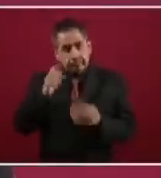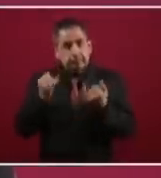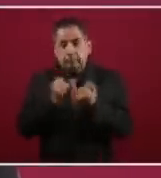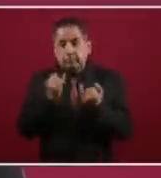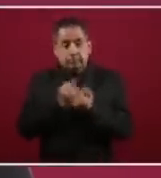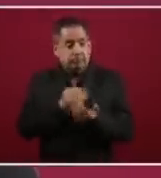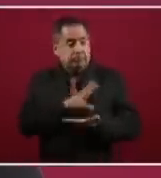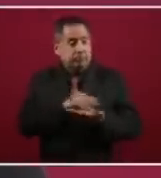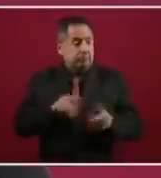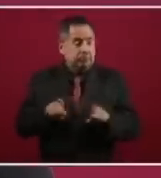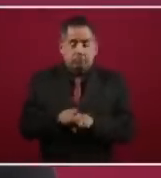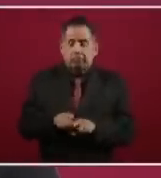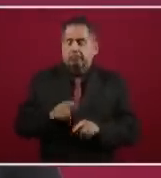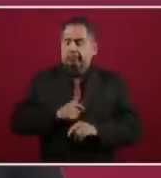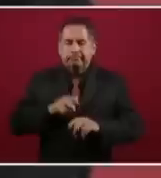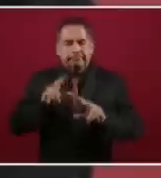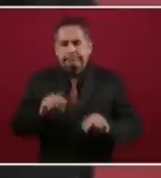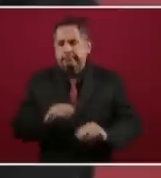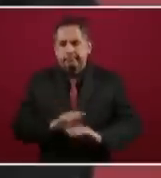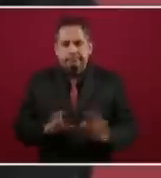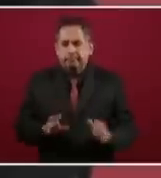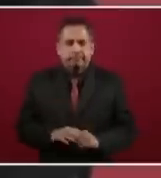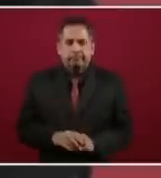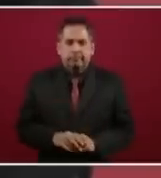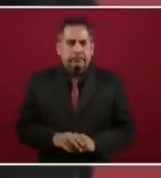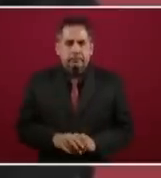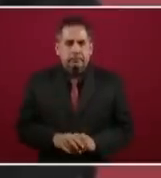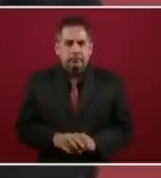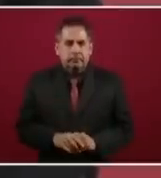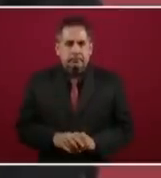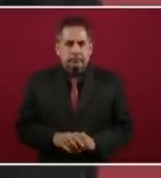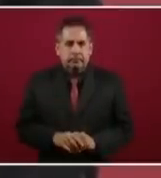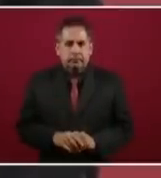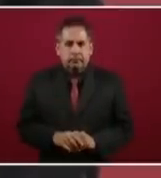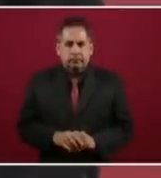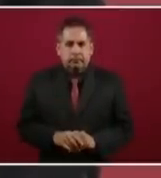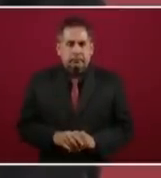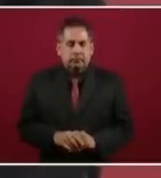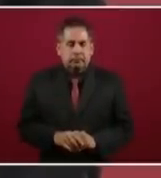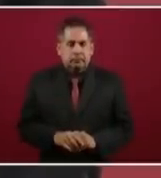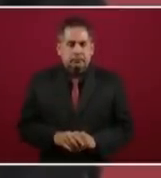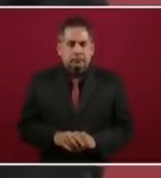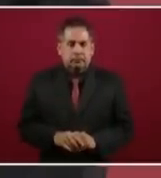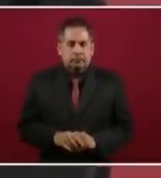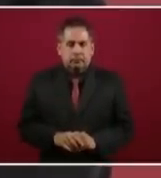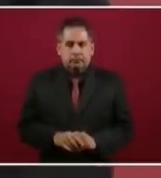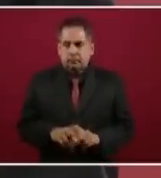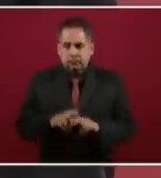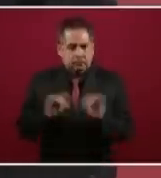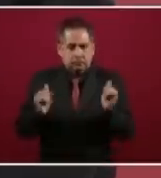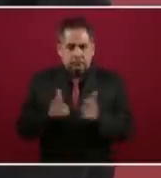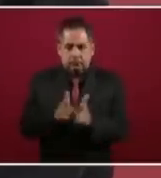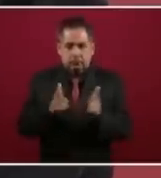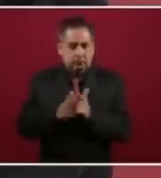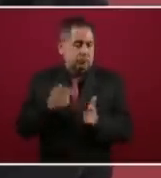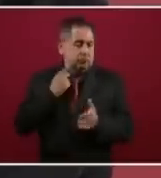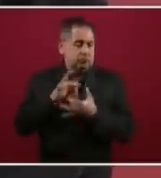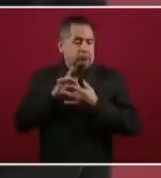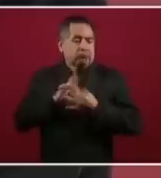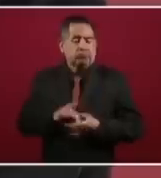eso. nada de partido de